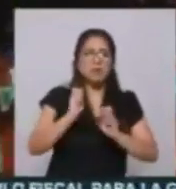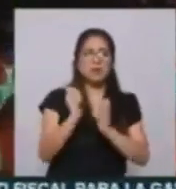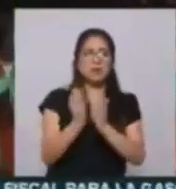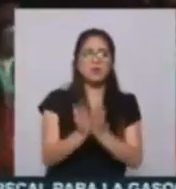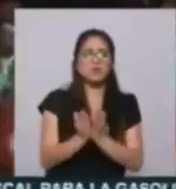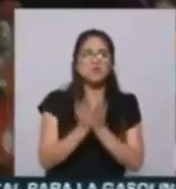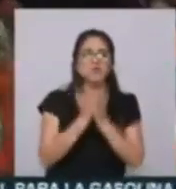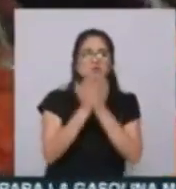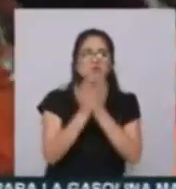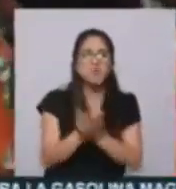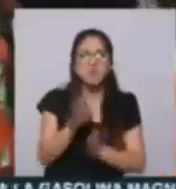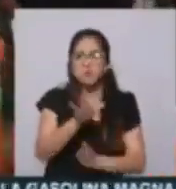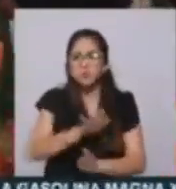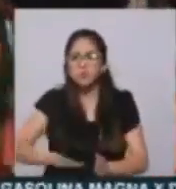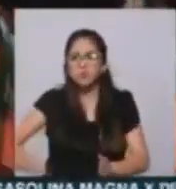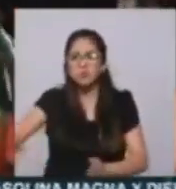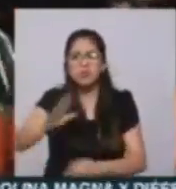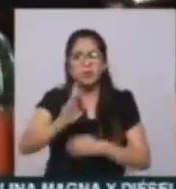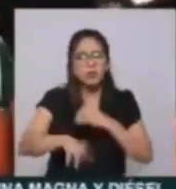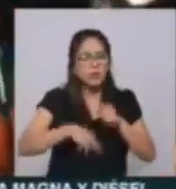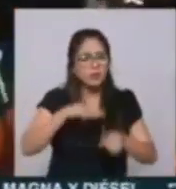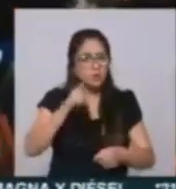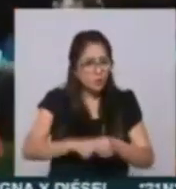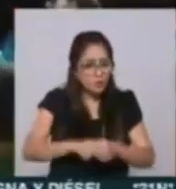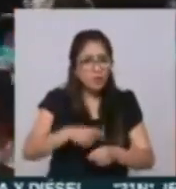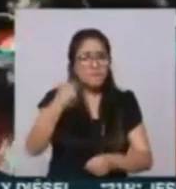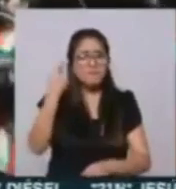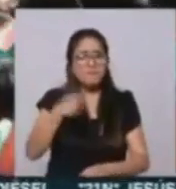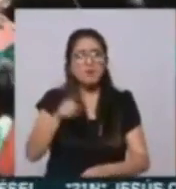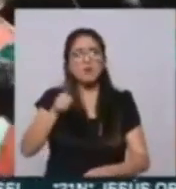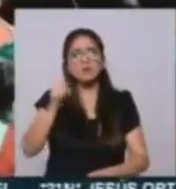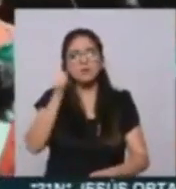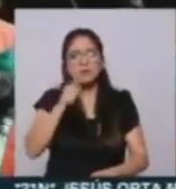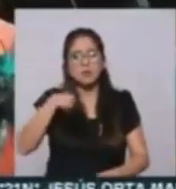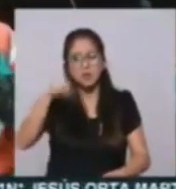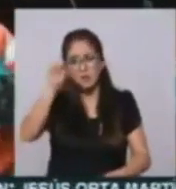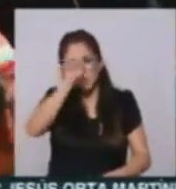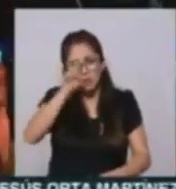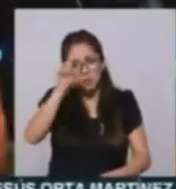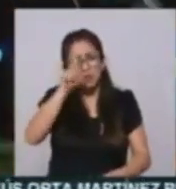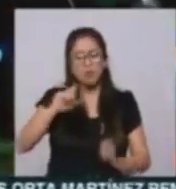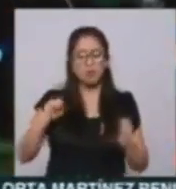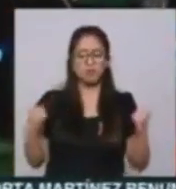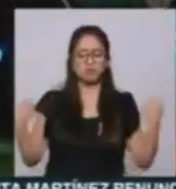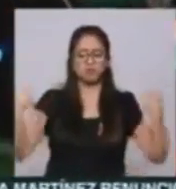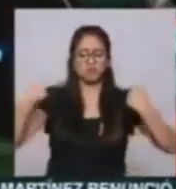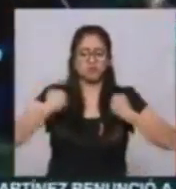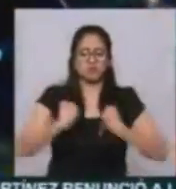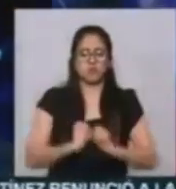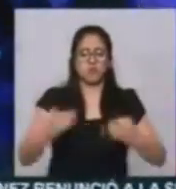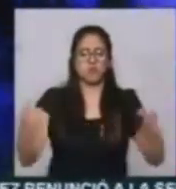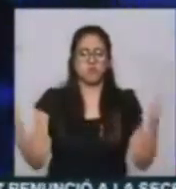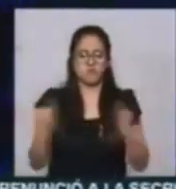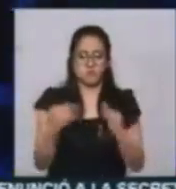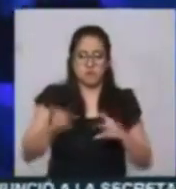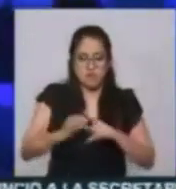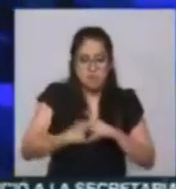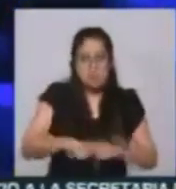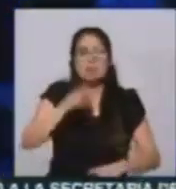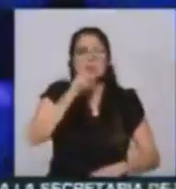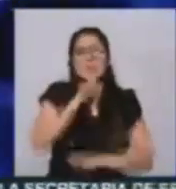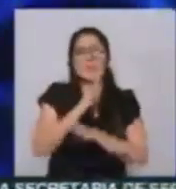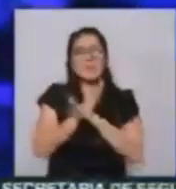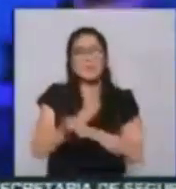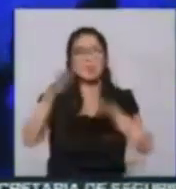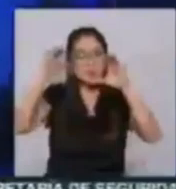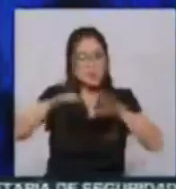es un ambiente natural, obviamente les recomendamos que vayan abrigados, que ya empieza el frío. Y hay